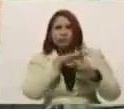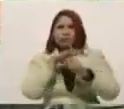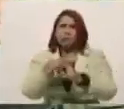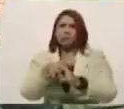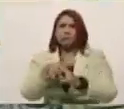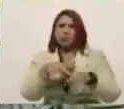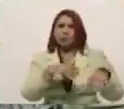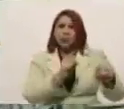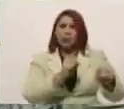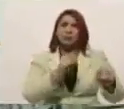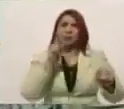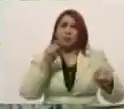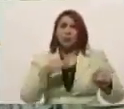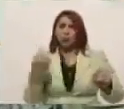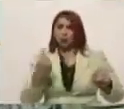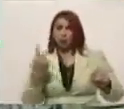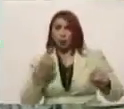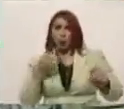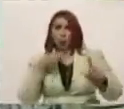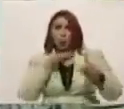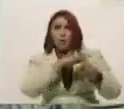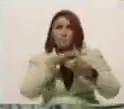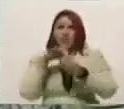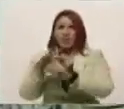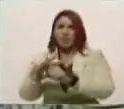no solo tenemos la amenaza de la oligarquía